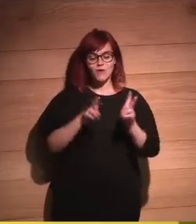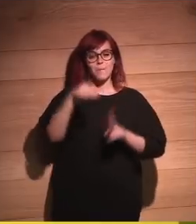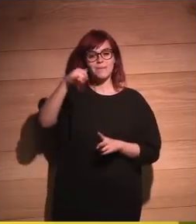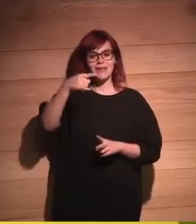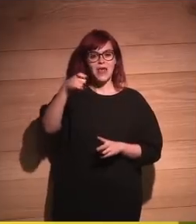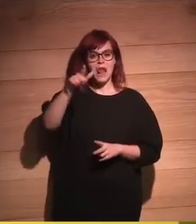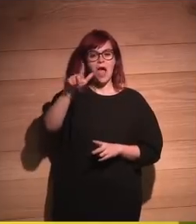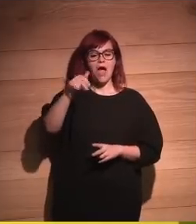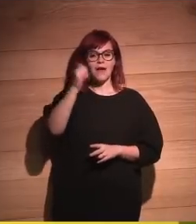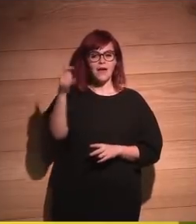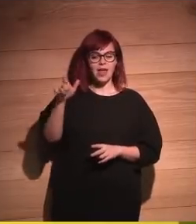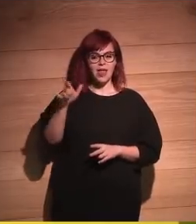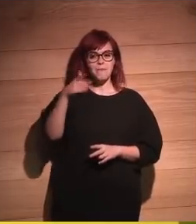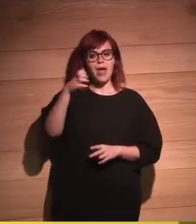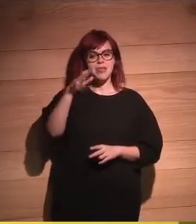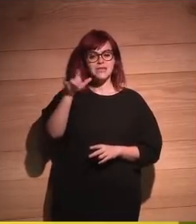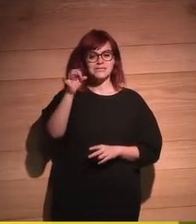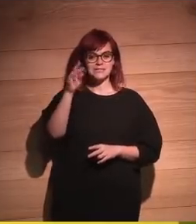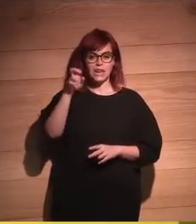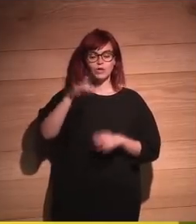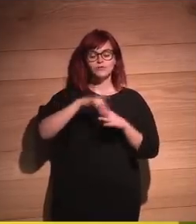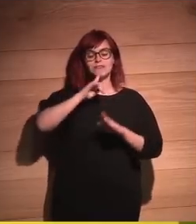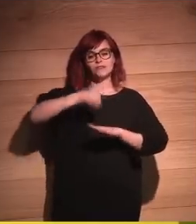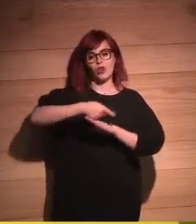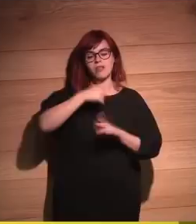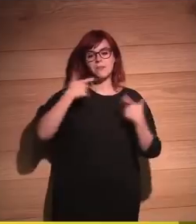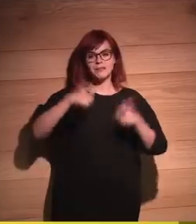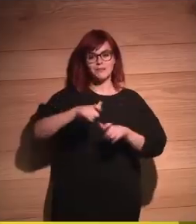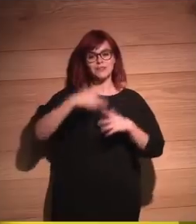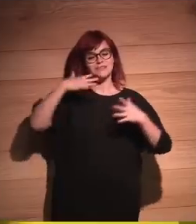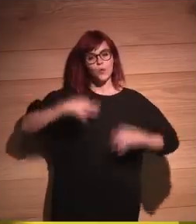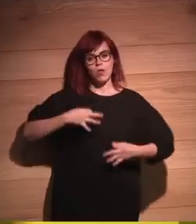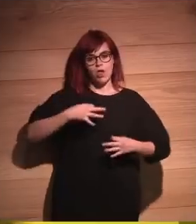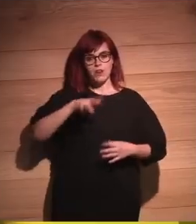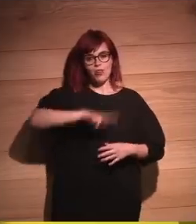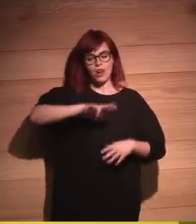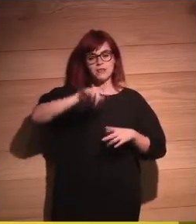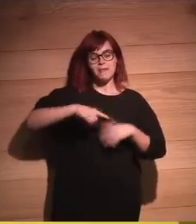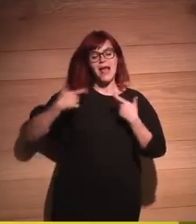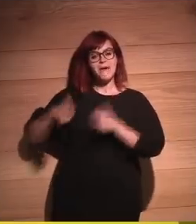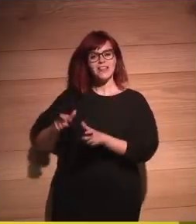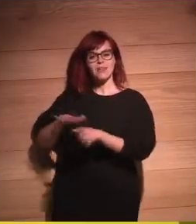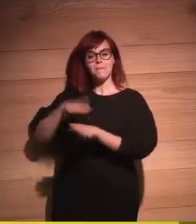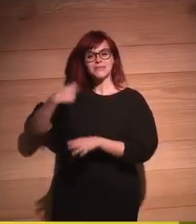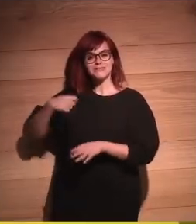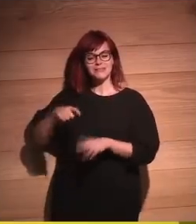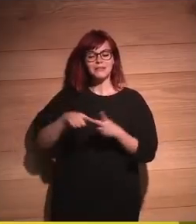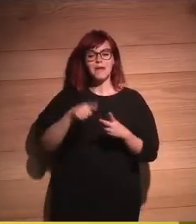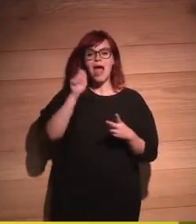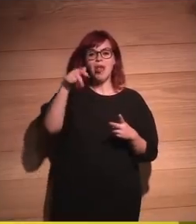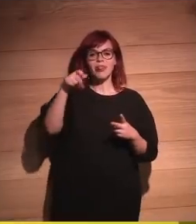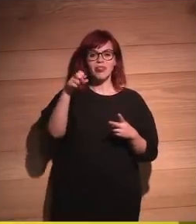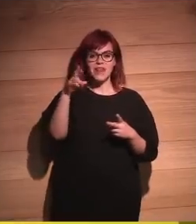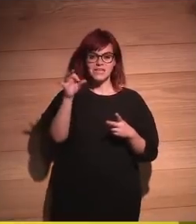Ángel Ballesteros, director del Departamento de Seguridad Nacional del Gabinete del Presidente del Gobierno, a Andrés